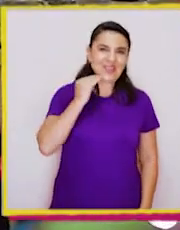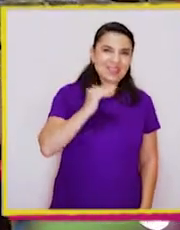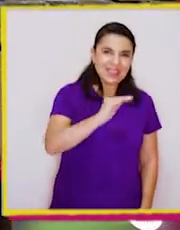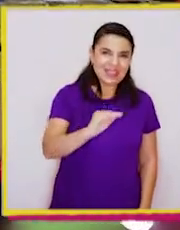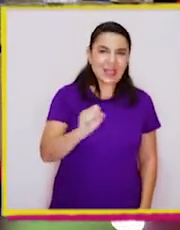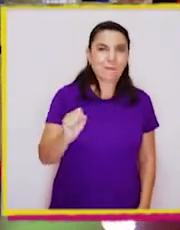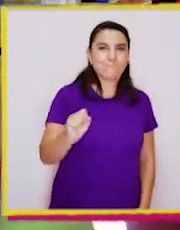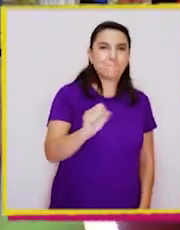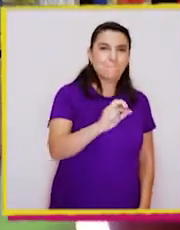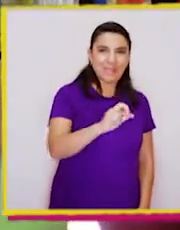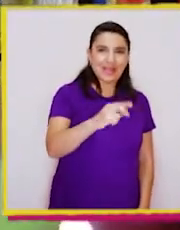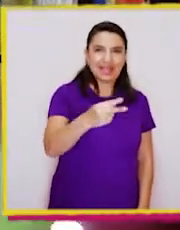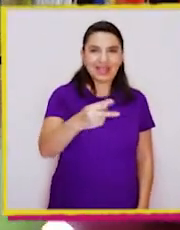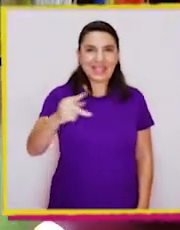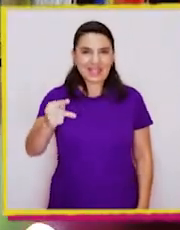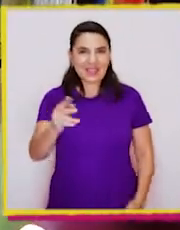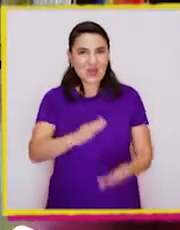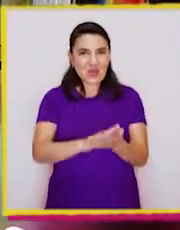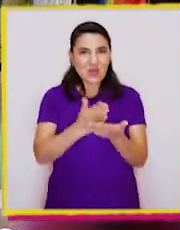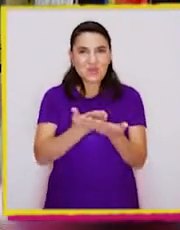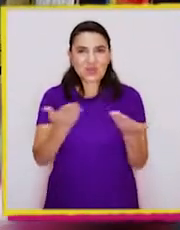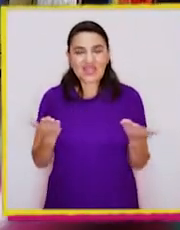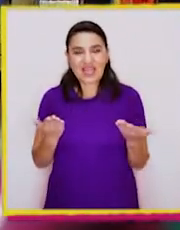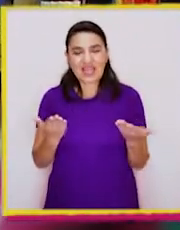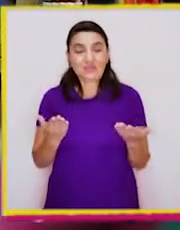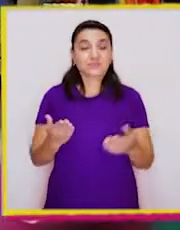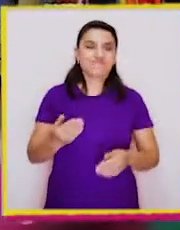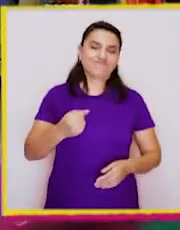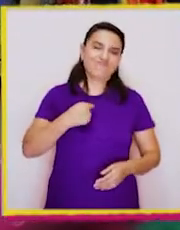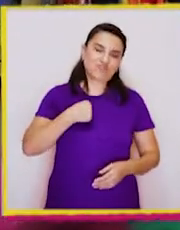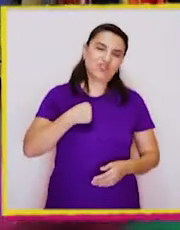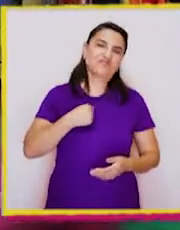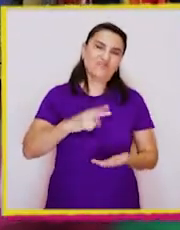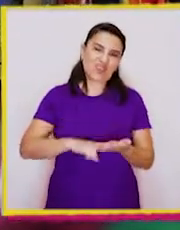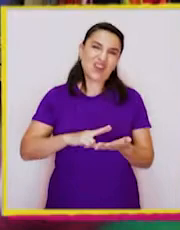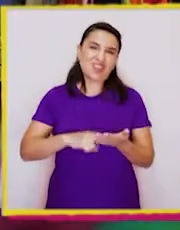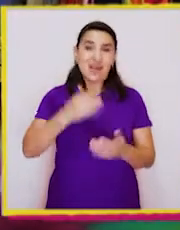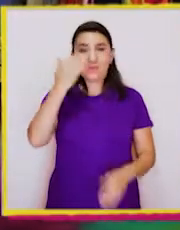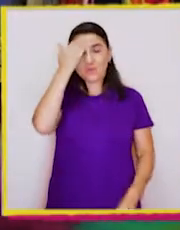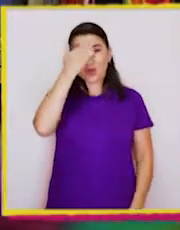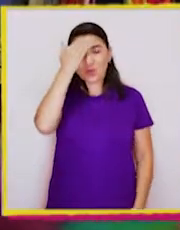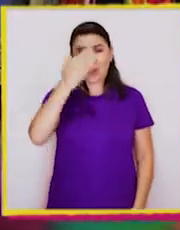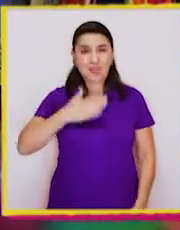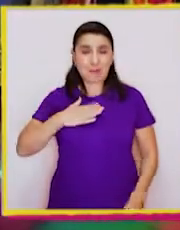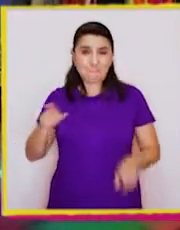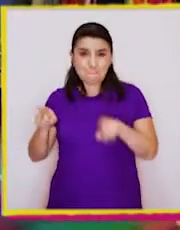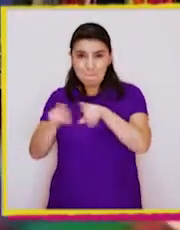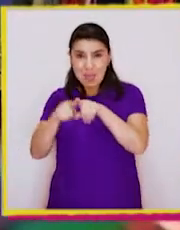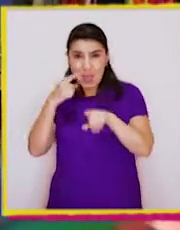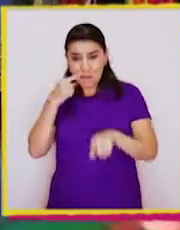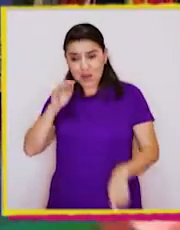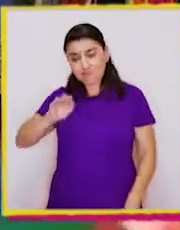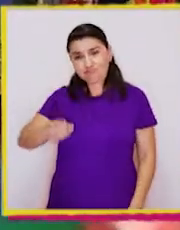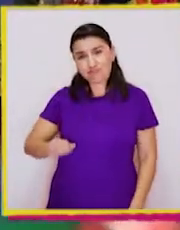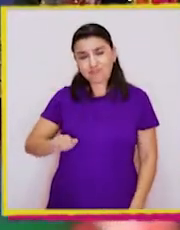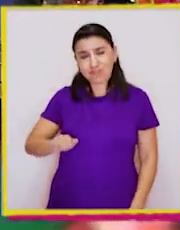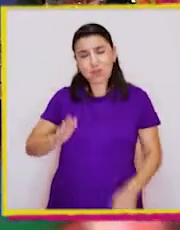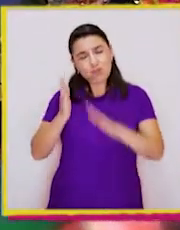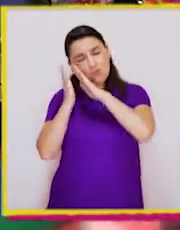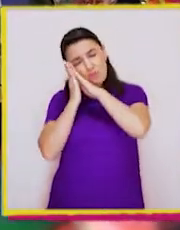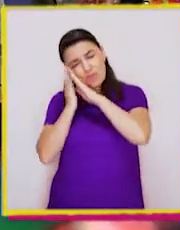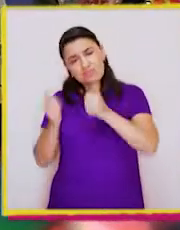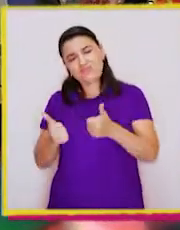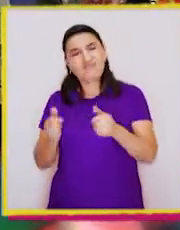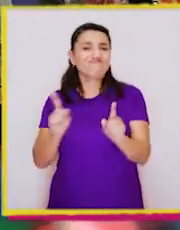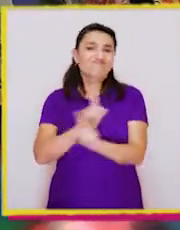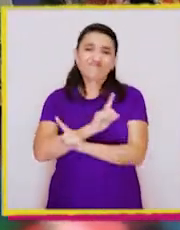entre kinder y kinder, ¿cómo están? La verdad es que yo un poco preocupada, porque mi hermano pequeño no ha estado durmiendo bien